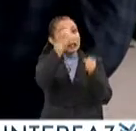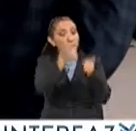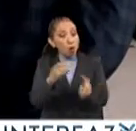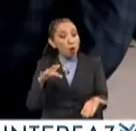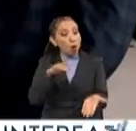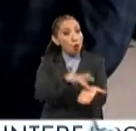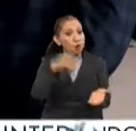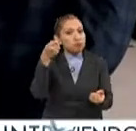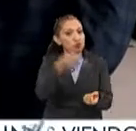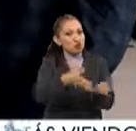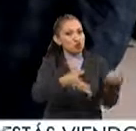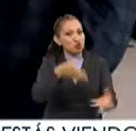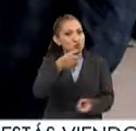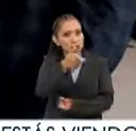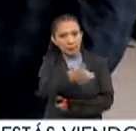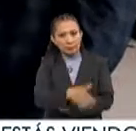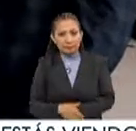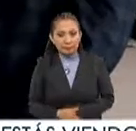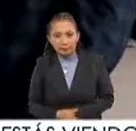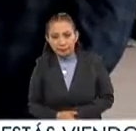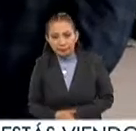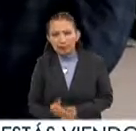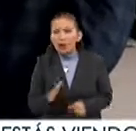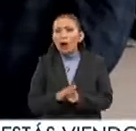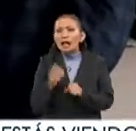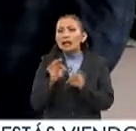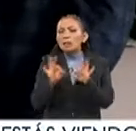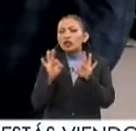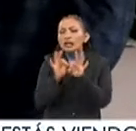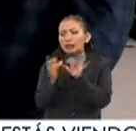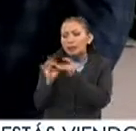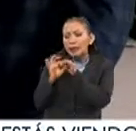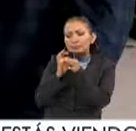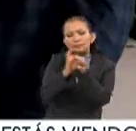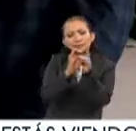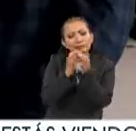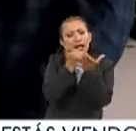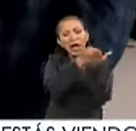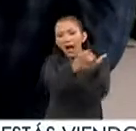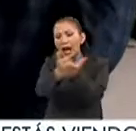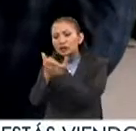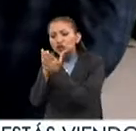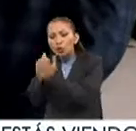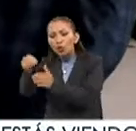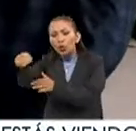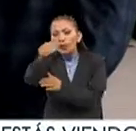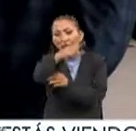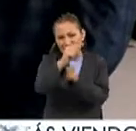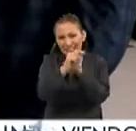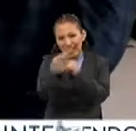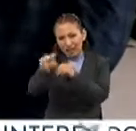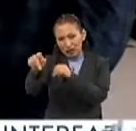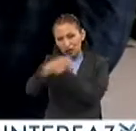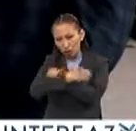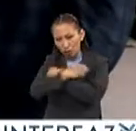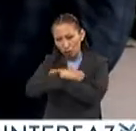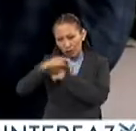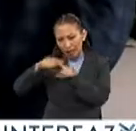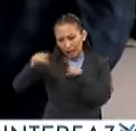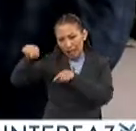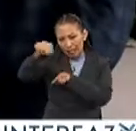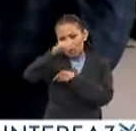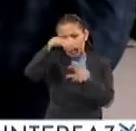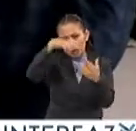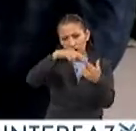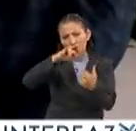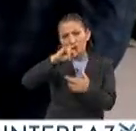su sostenibilidad. ¿Cuál es la importancia de la colaboración entre las televisoras educativas en